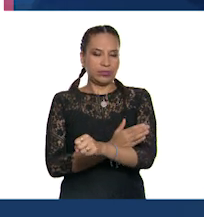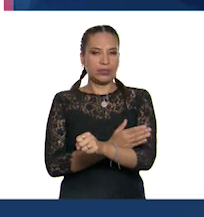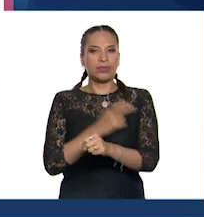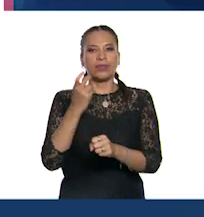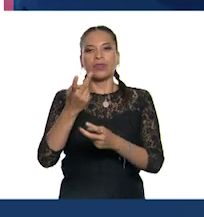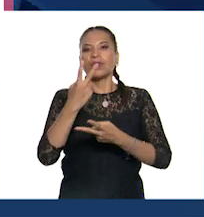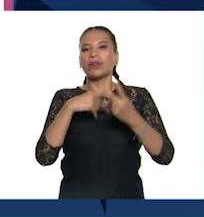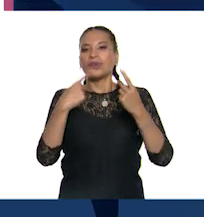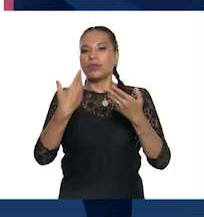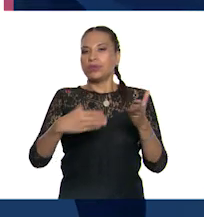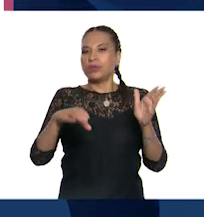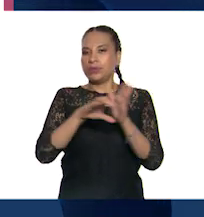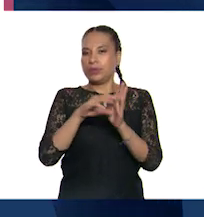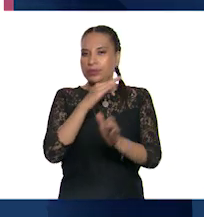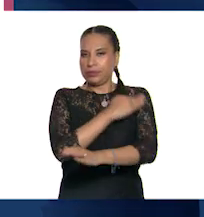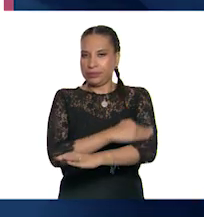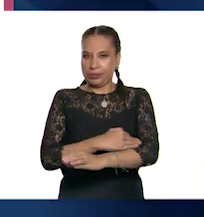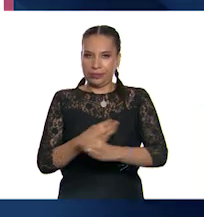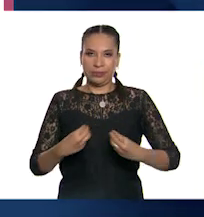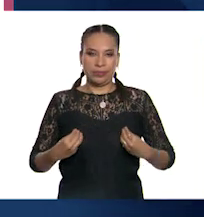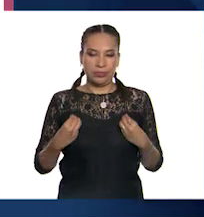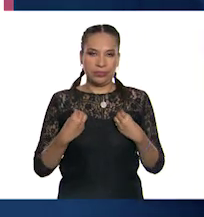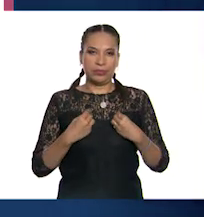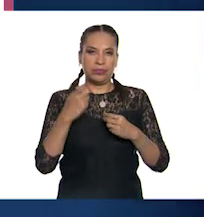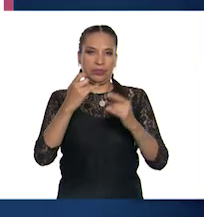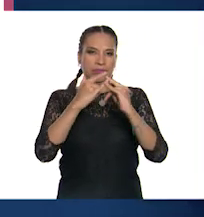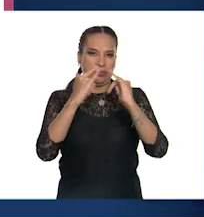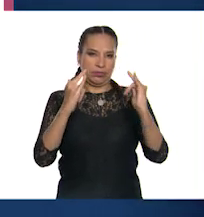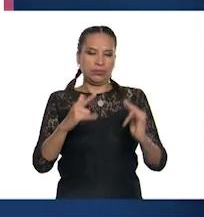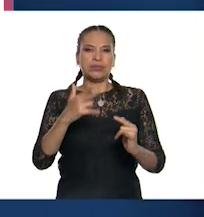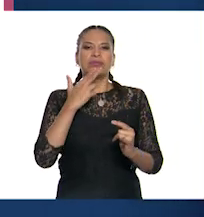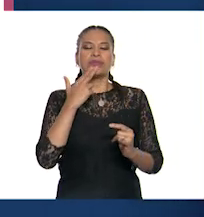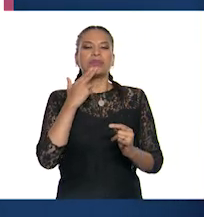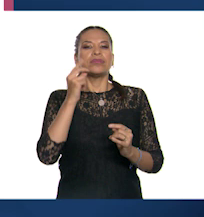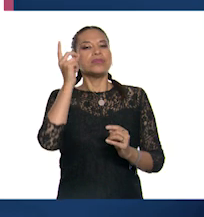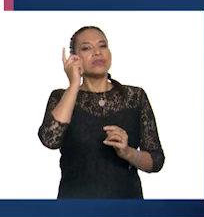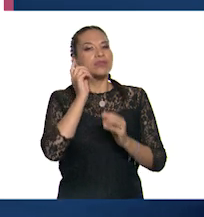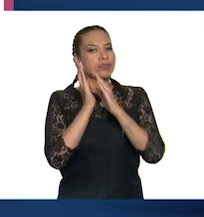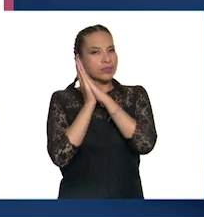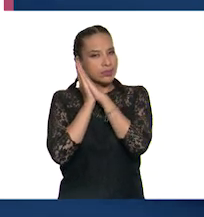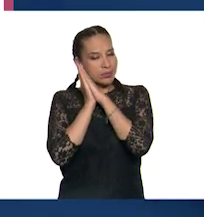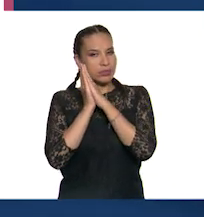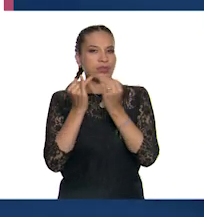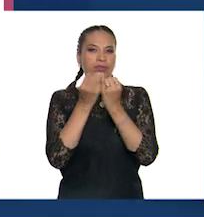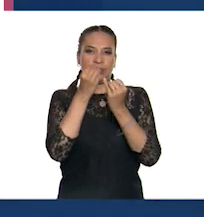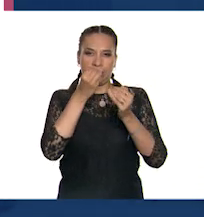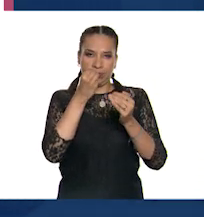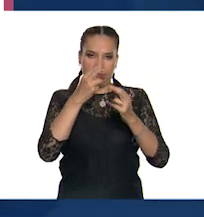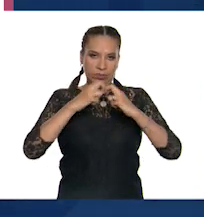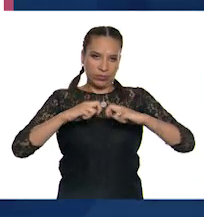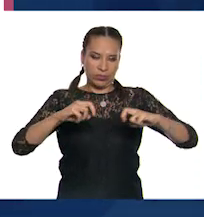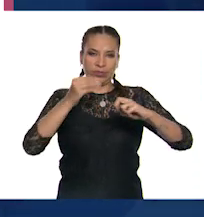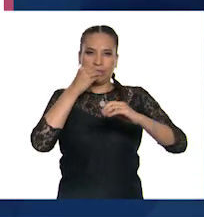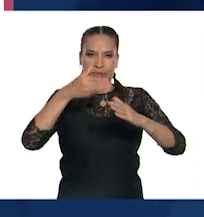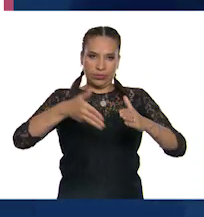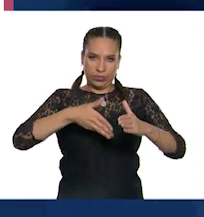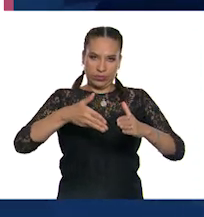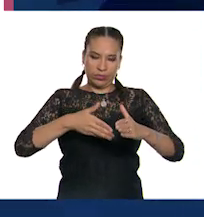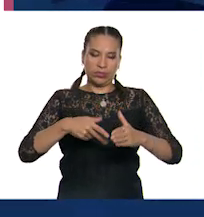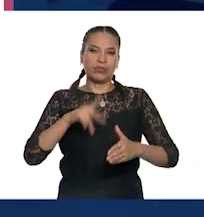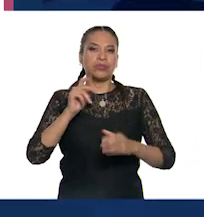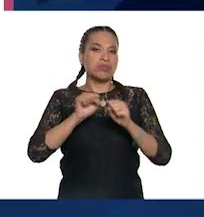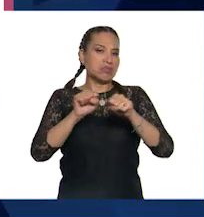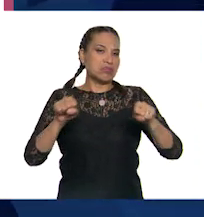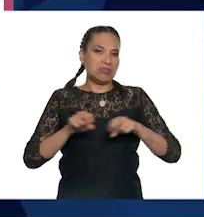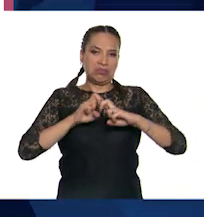Esto formaba la habitación de la familia. Aquel jacal servía de dormitorio y de comedor y de cocina. En cuanto a